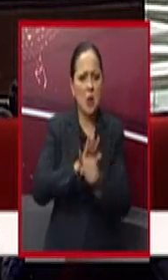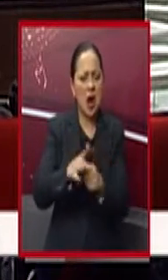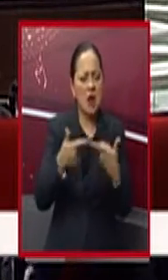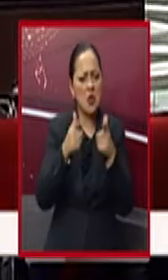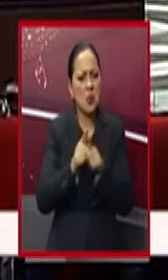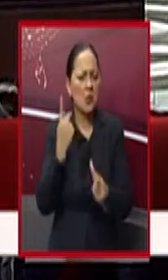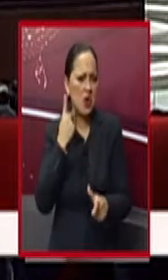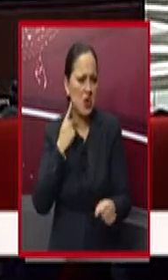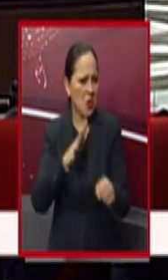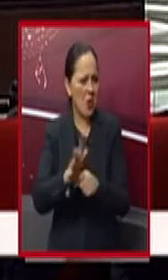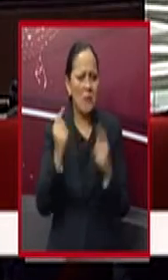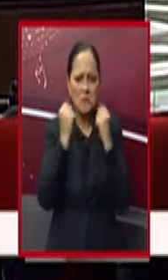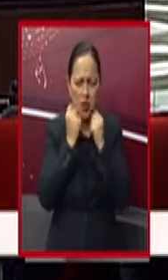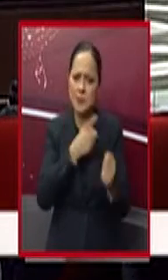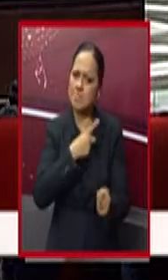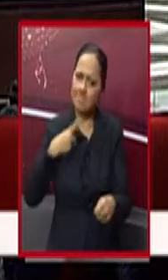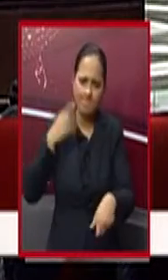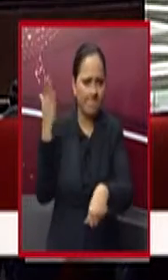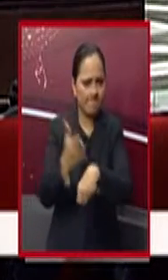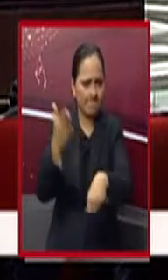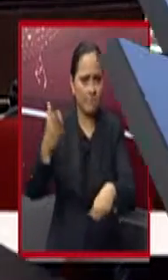que sean.